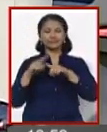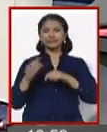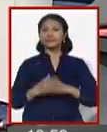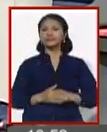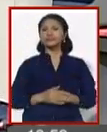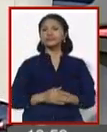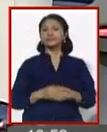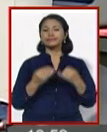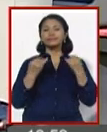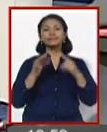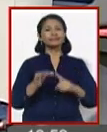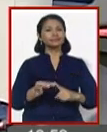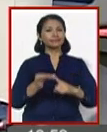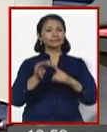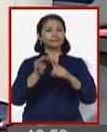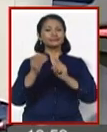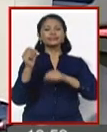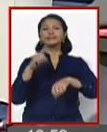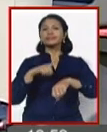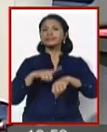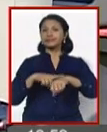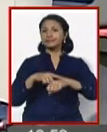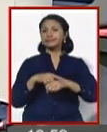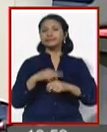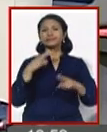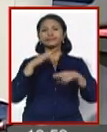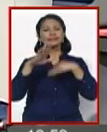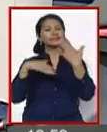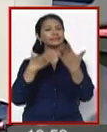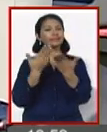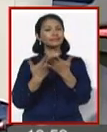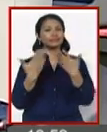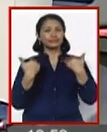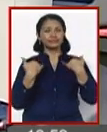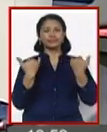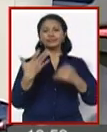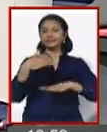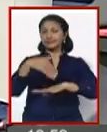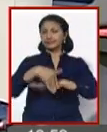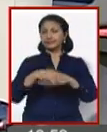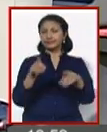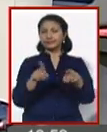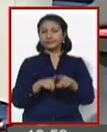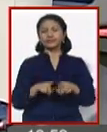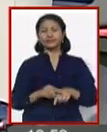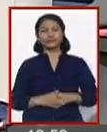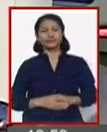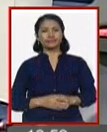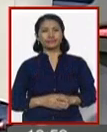Muy bien, los reportes especiales, dato del tiempo, la coyuntura del país, vamos a tenerla hoy en la noche y por supuesto que